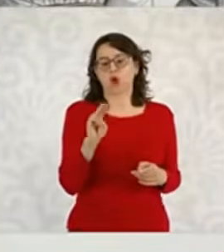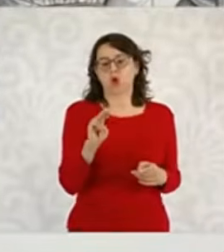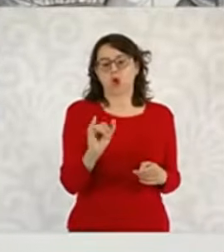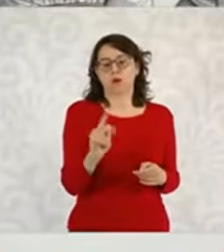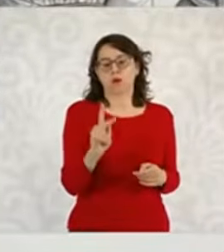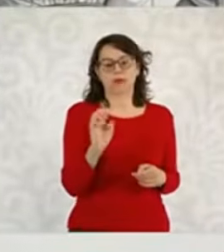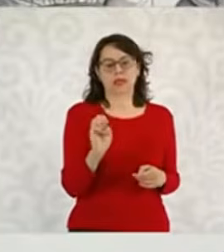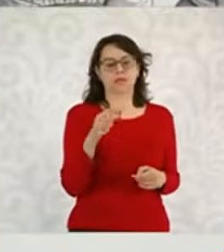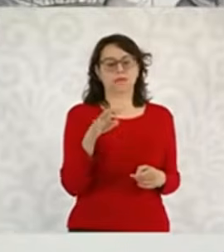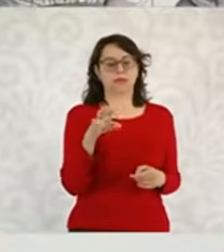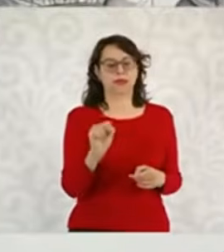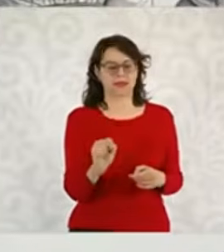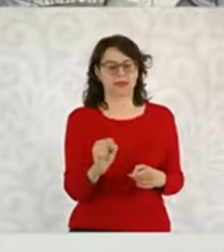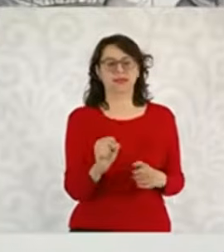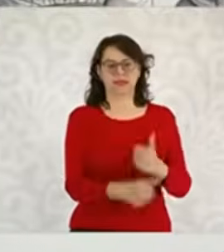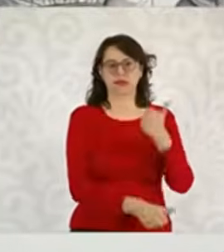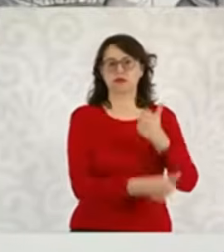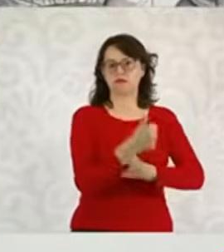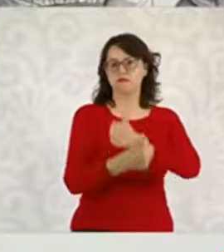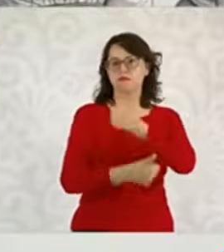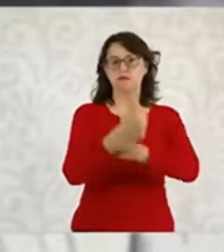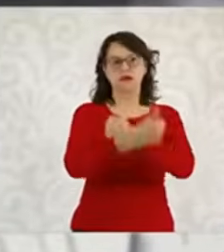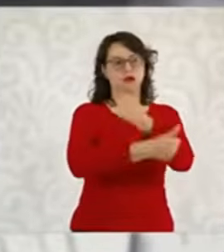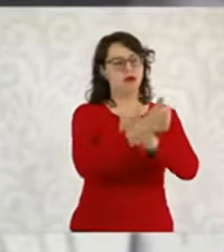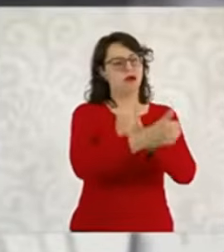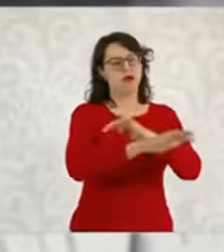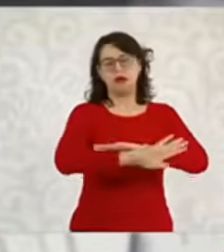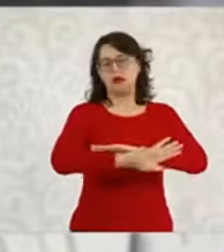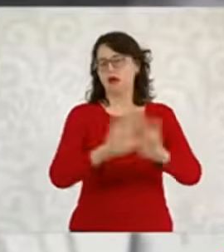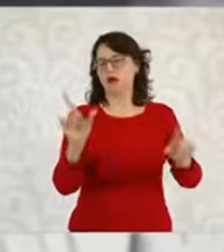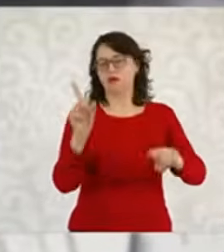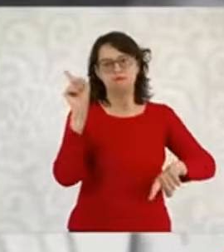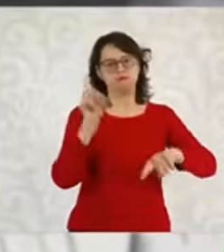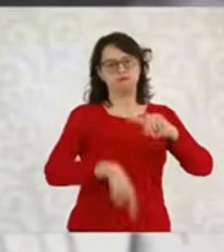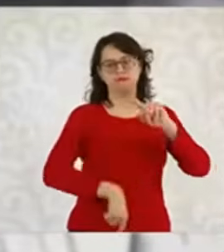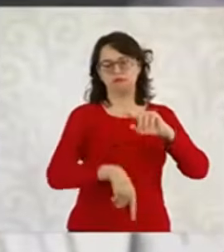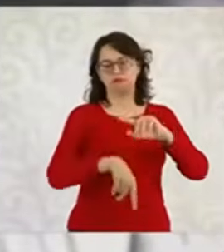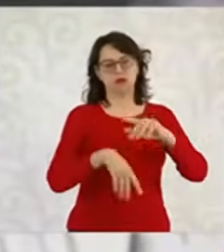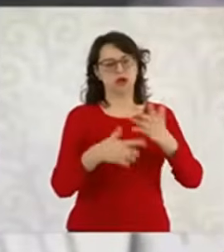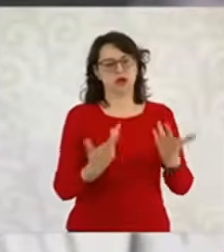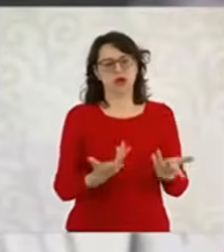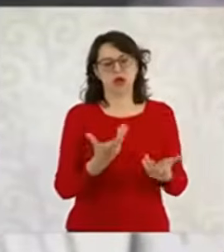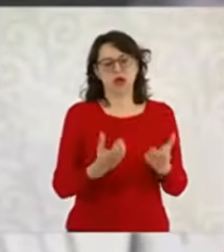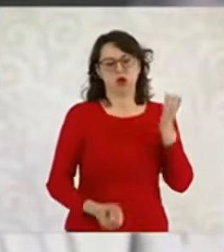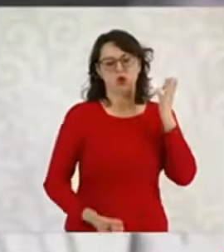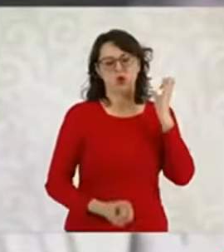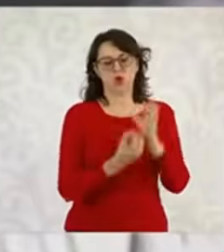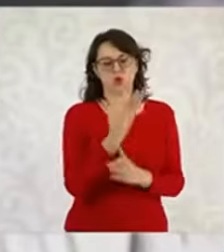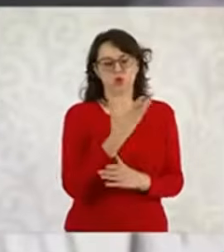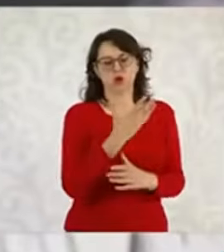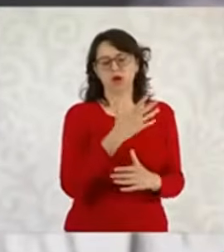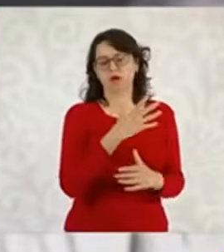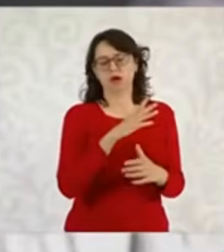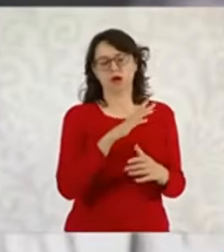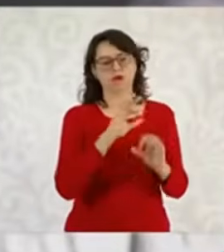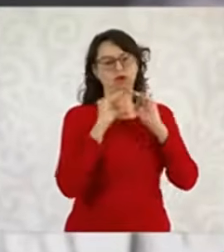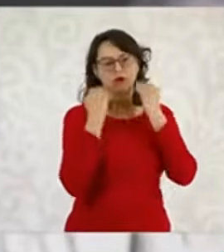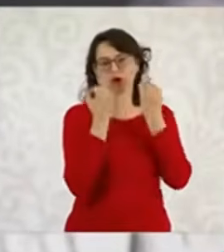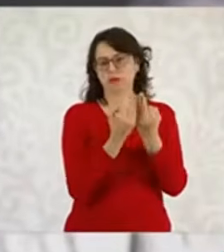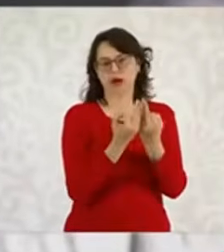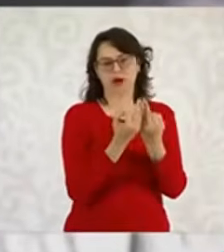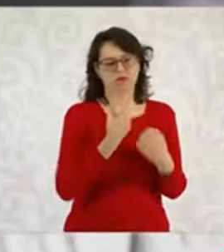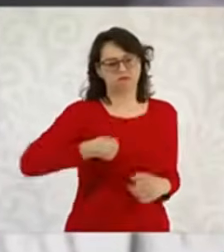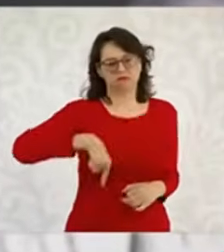su destino en un examen. Y abrimos una plataforma diferente, Mi Derecho, Mi Lugar, y